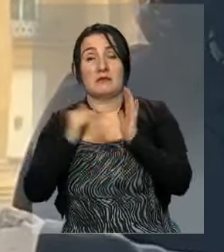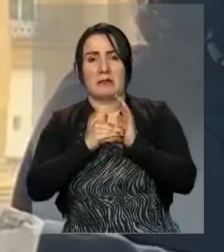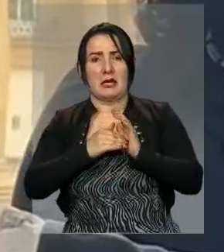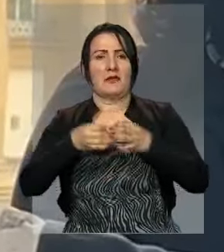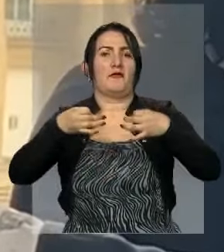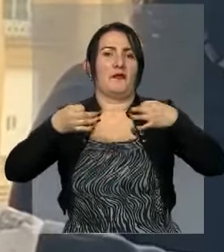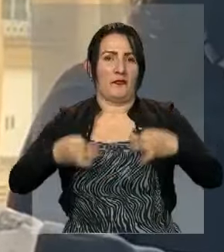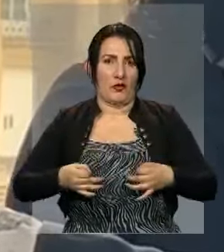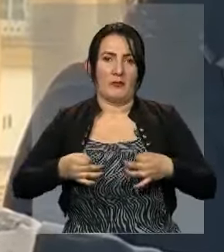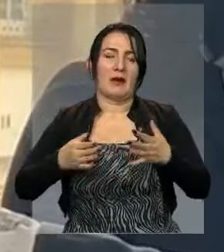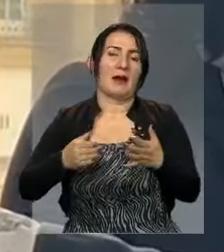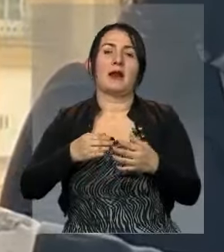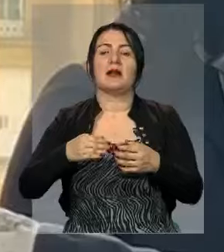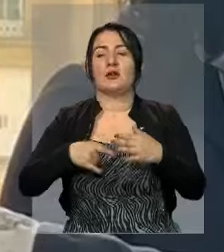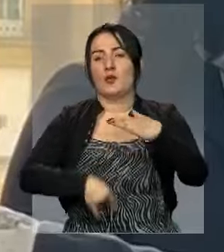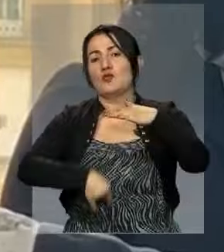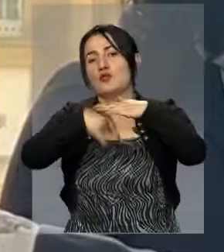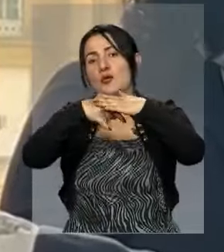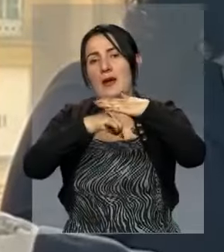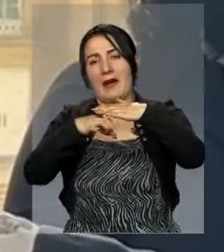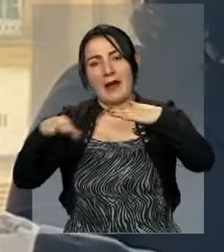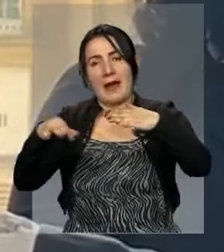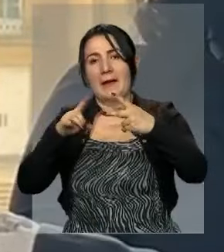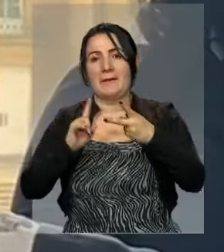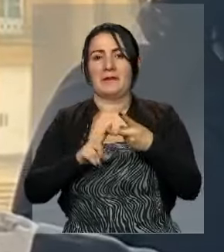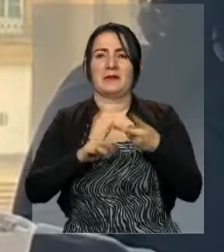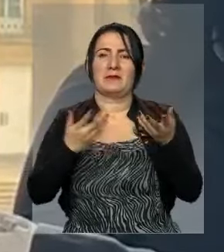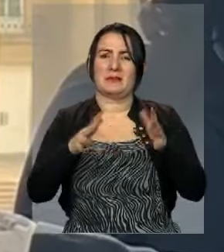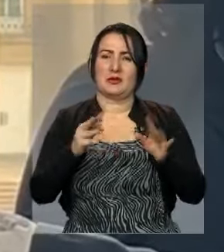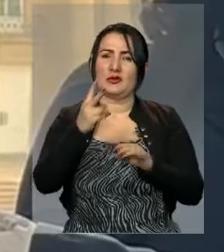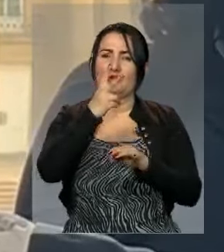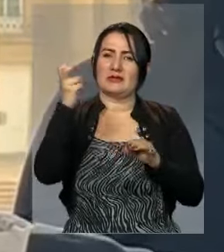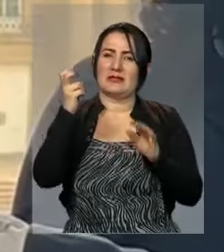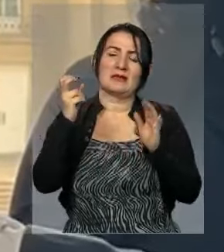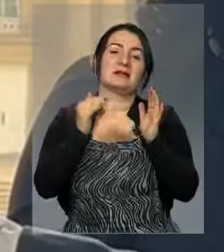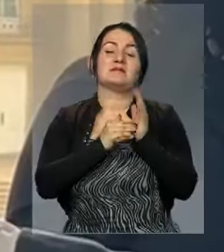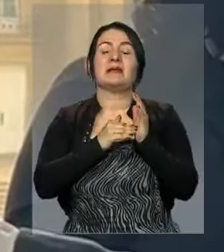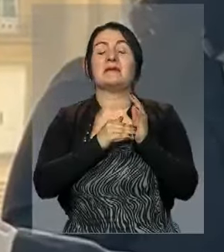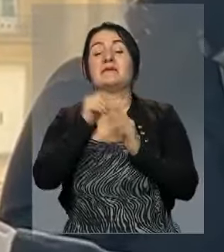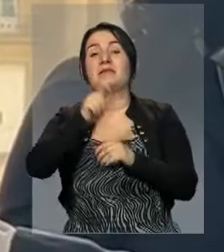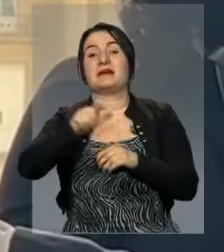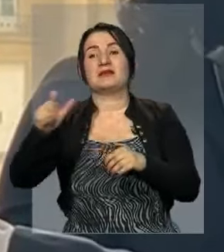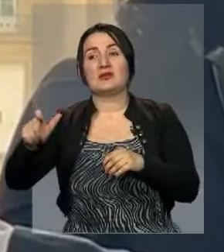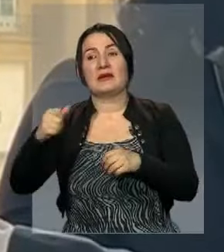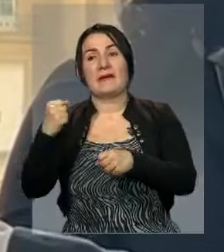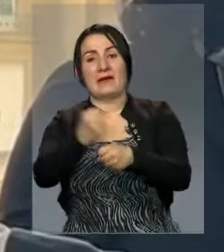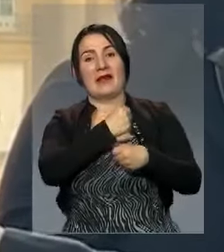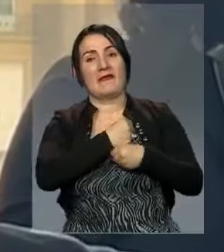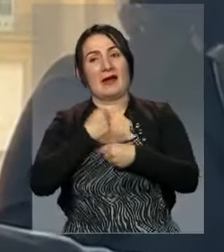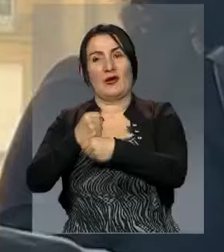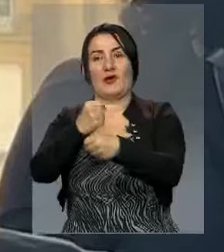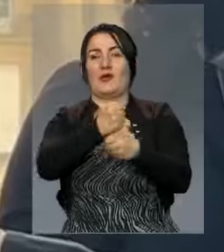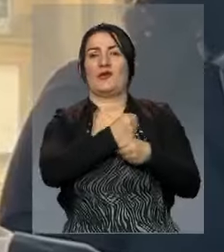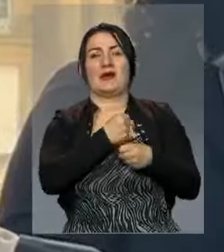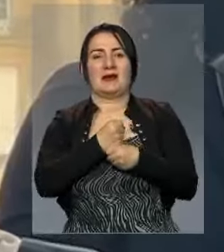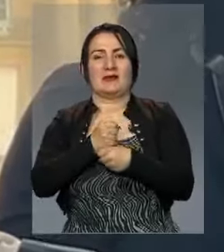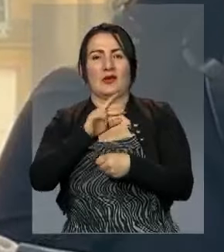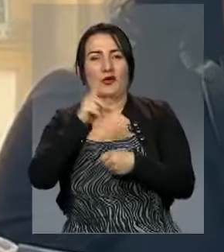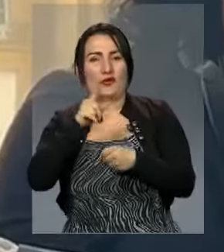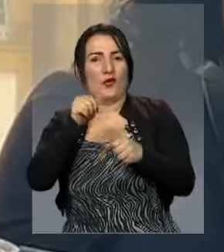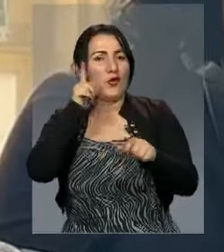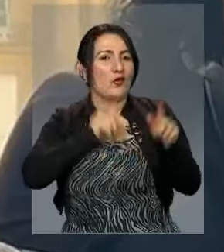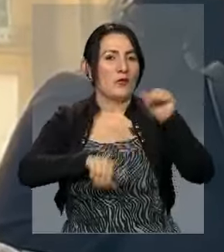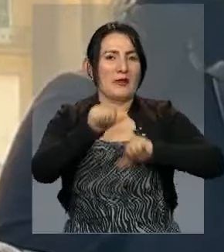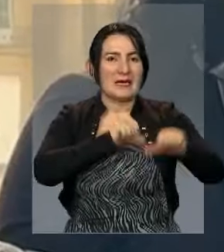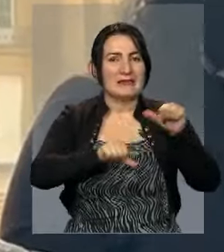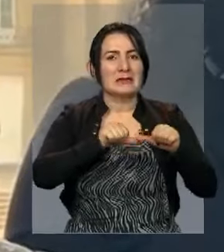Estamos hablando de las plataformas digitales, estamos hablando de cerca de 200.000 personas, estamos hablando de las trabajadoras del trabajo doméstico,